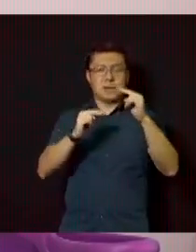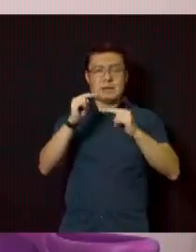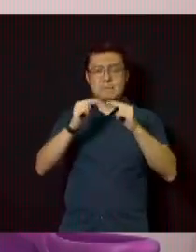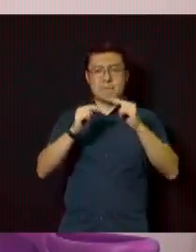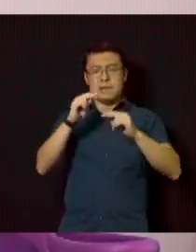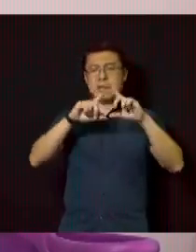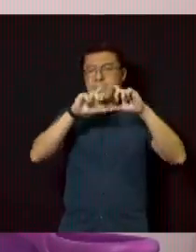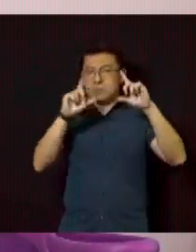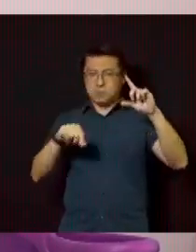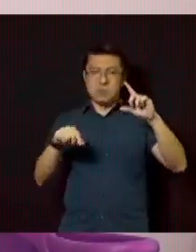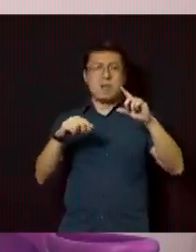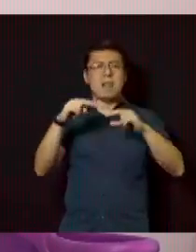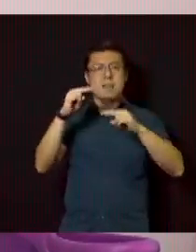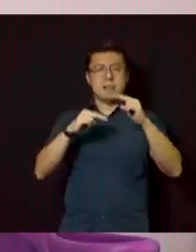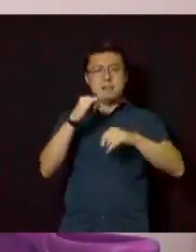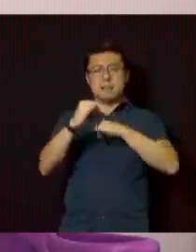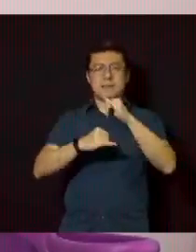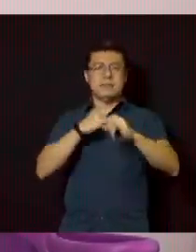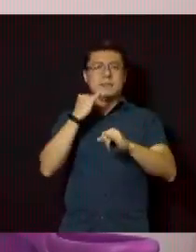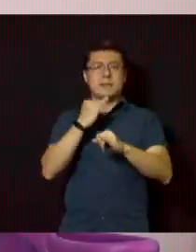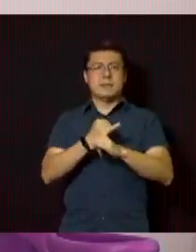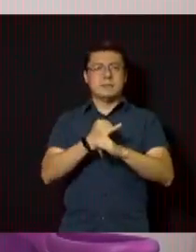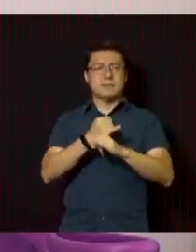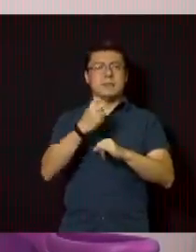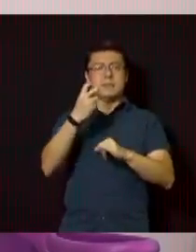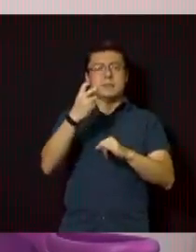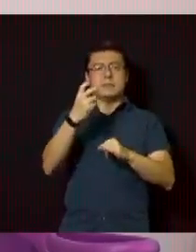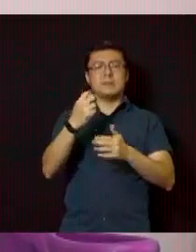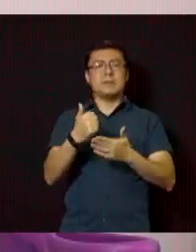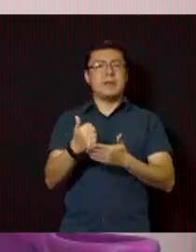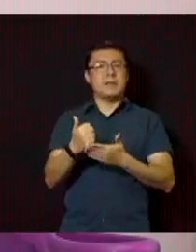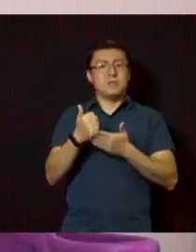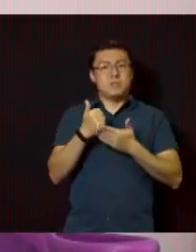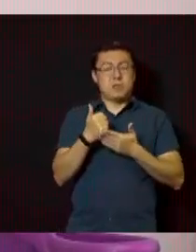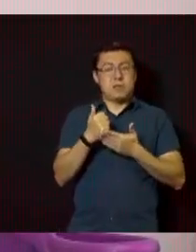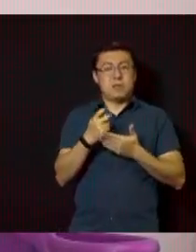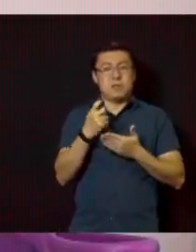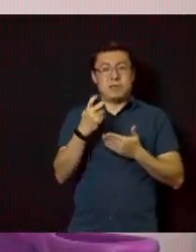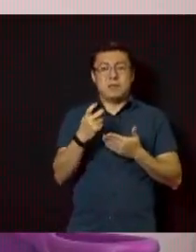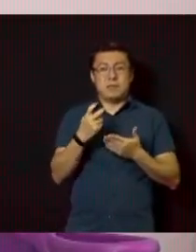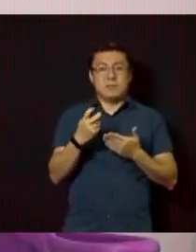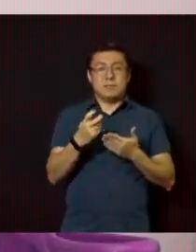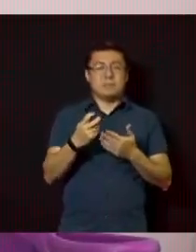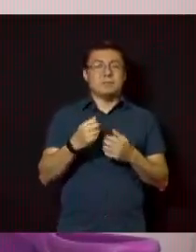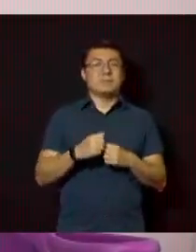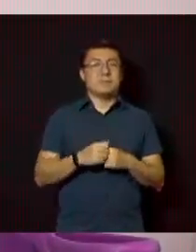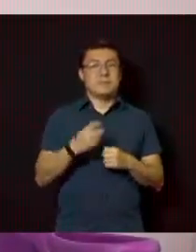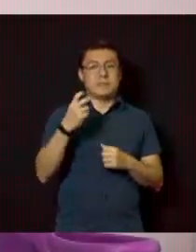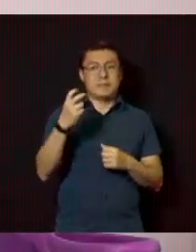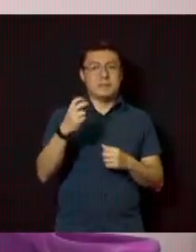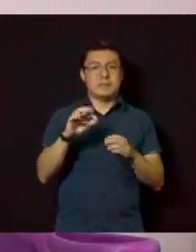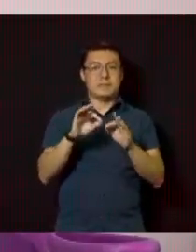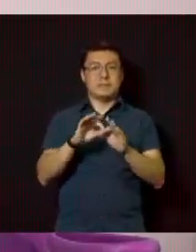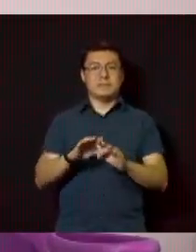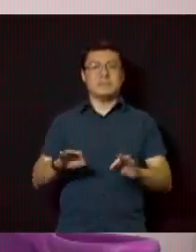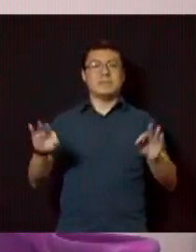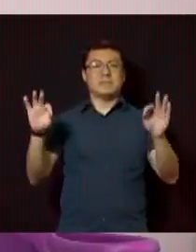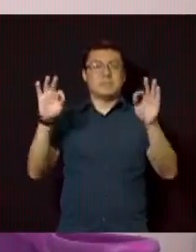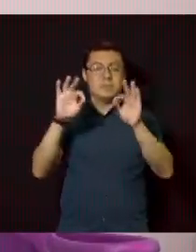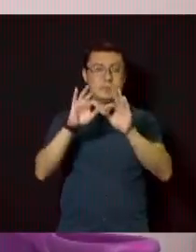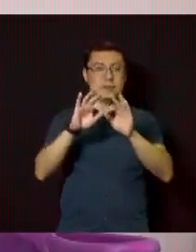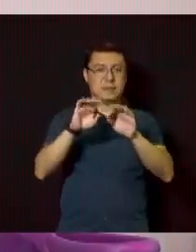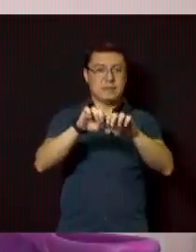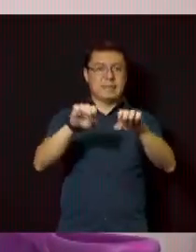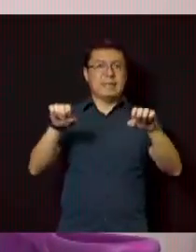e internacional. Pero viene esta otra parte que es ayudarnos a consolidar, ¿sí? Esto es lo que es esta formación de equipo,